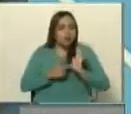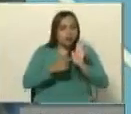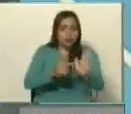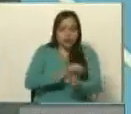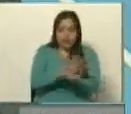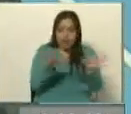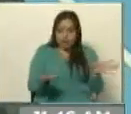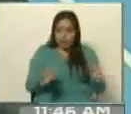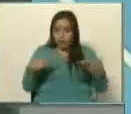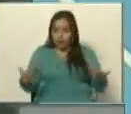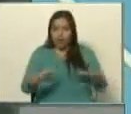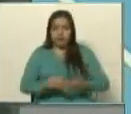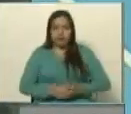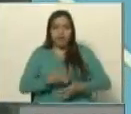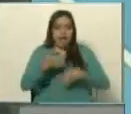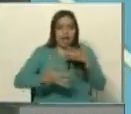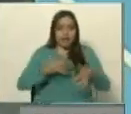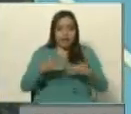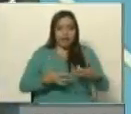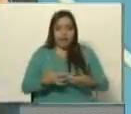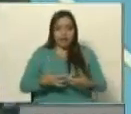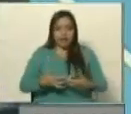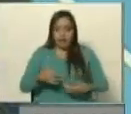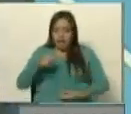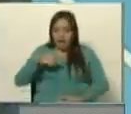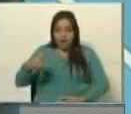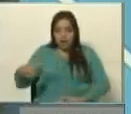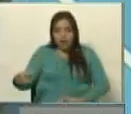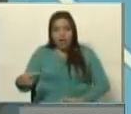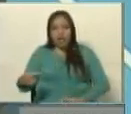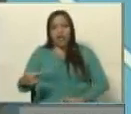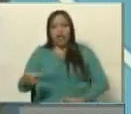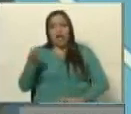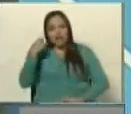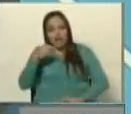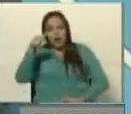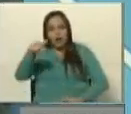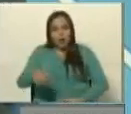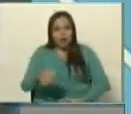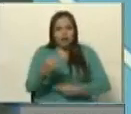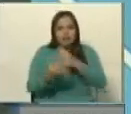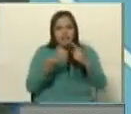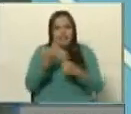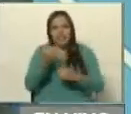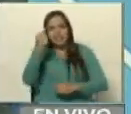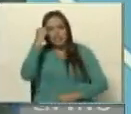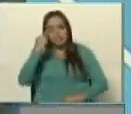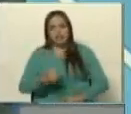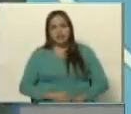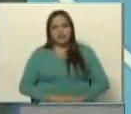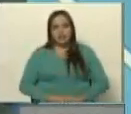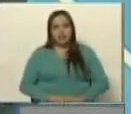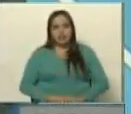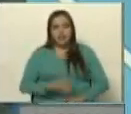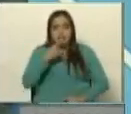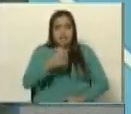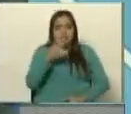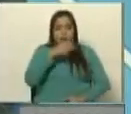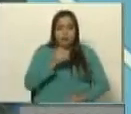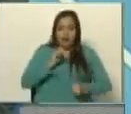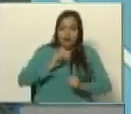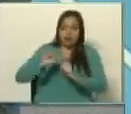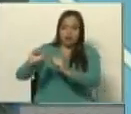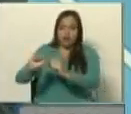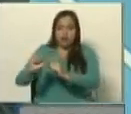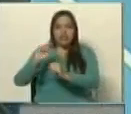eso es el evento de estos días, el evento de ayer, el evento de hoy, el evento de estos tres días de rechazo y de recuerdo